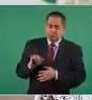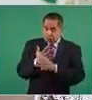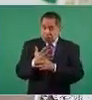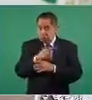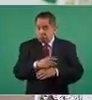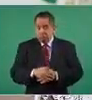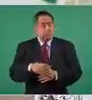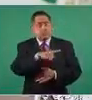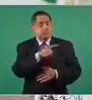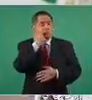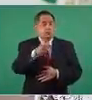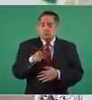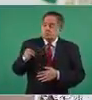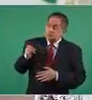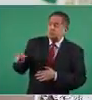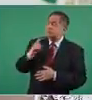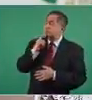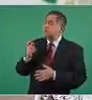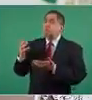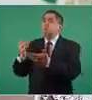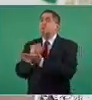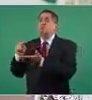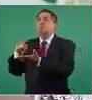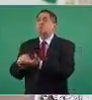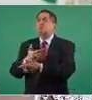Porque no quería yo que llegara